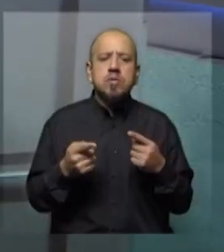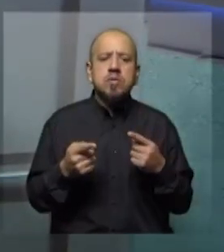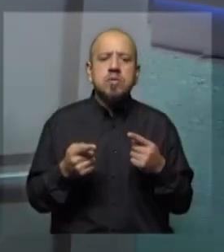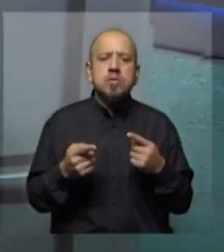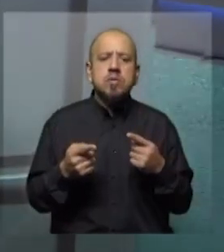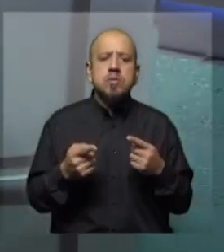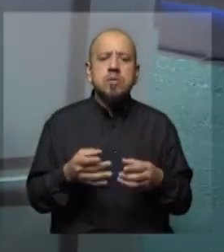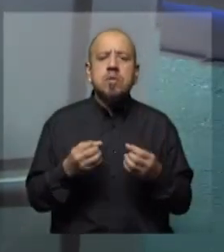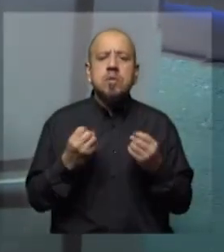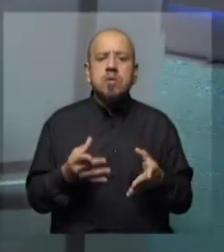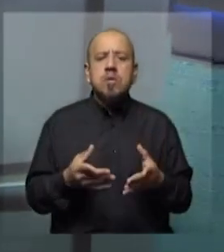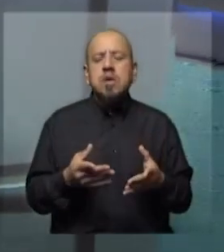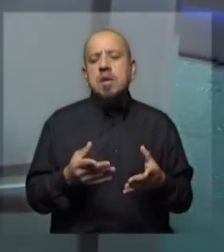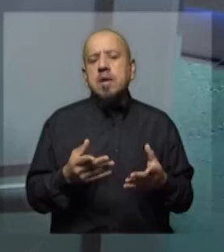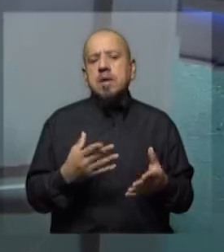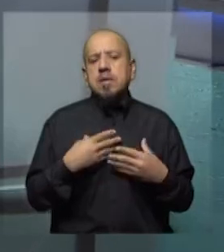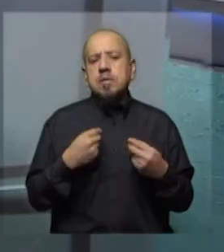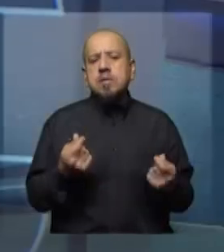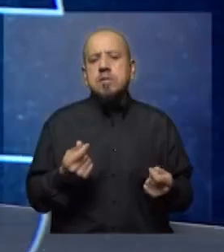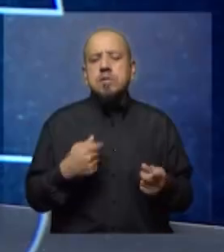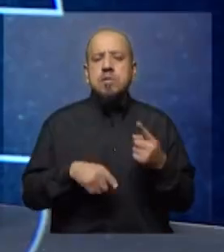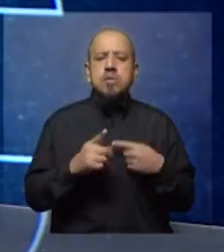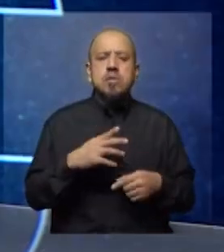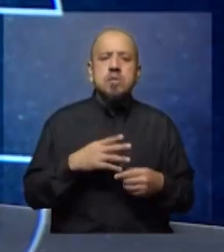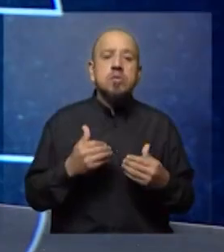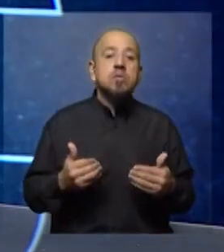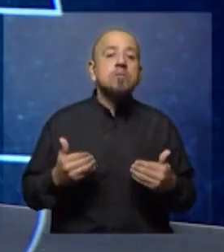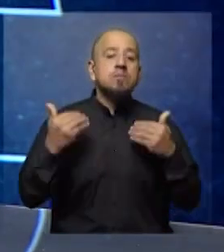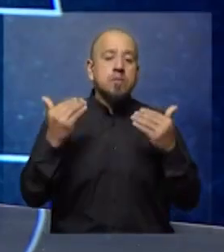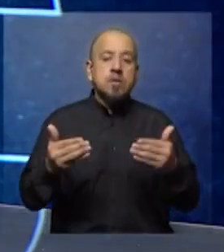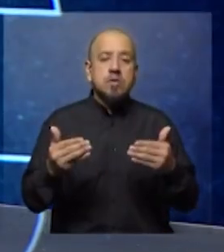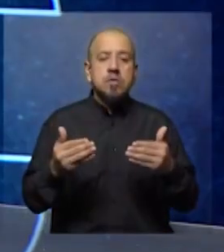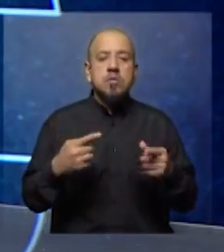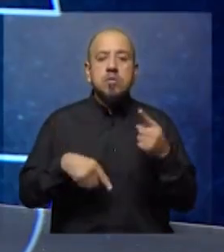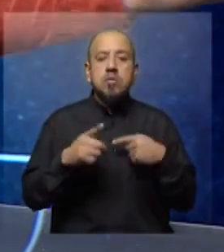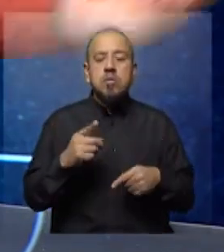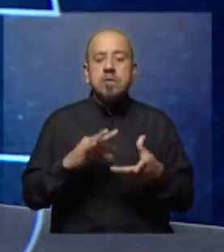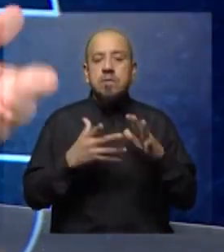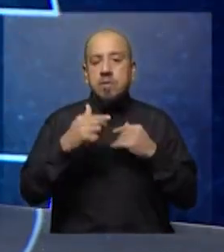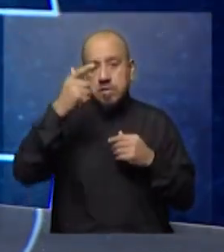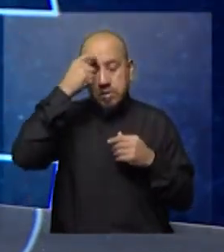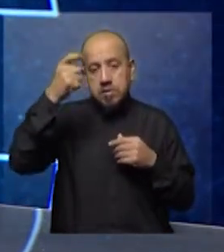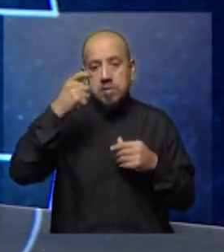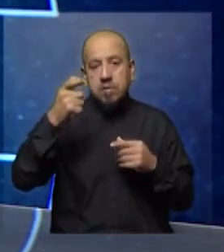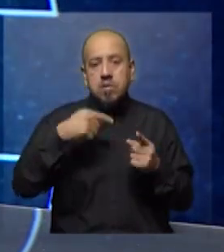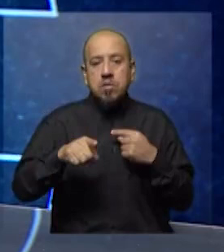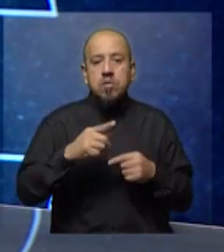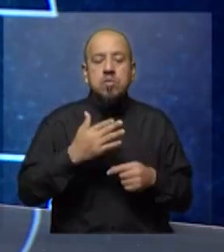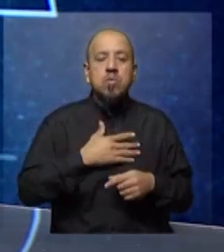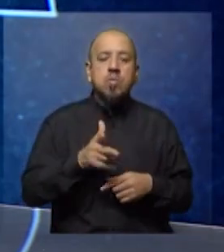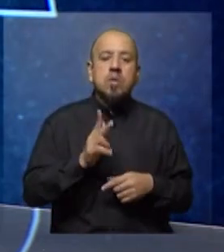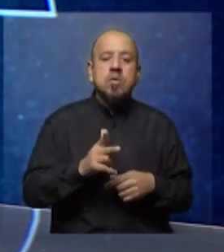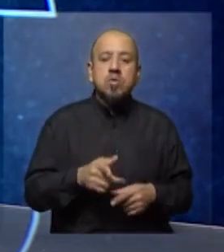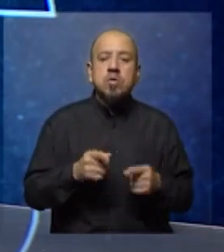porque se siente de alguna manera como que si la quiso trascender superar con una mirada científica sobre los fenómenos humanos